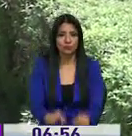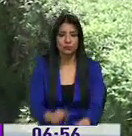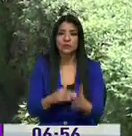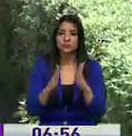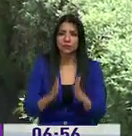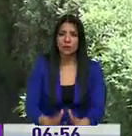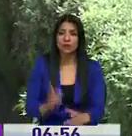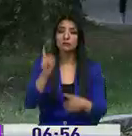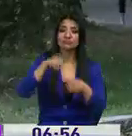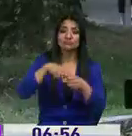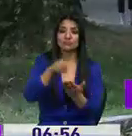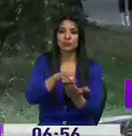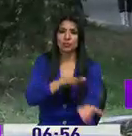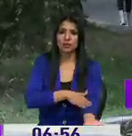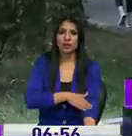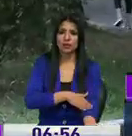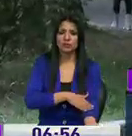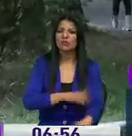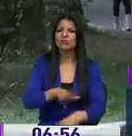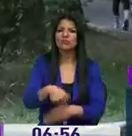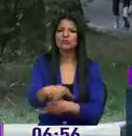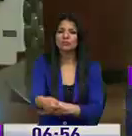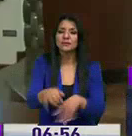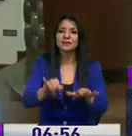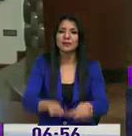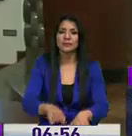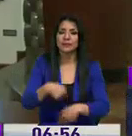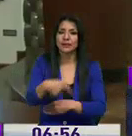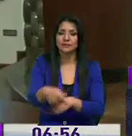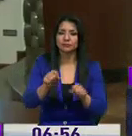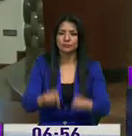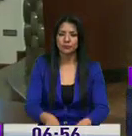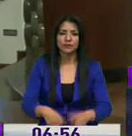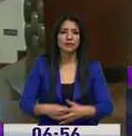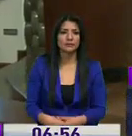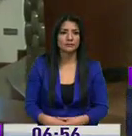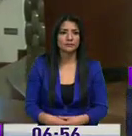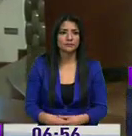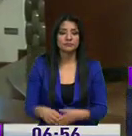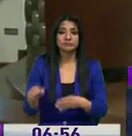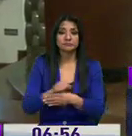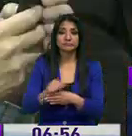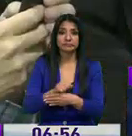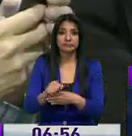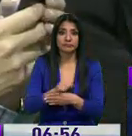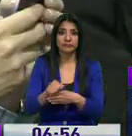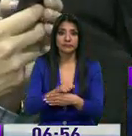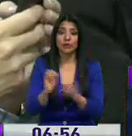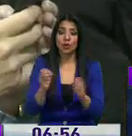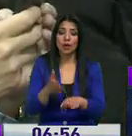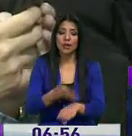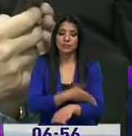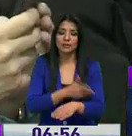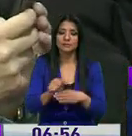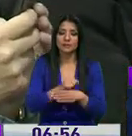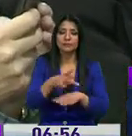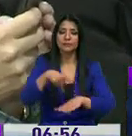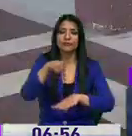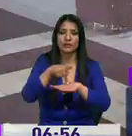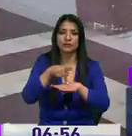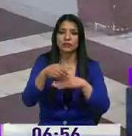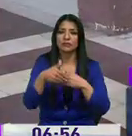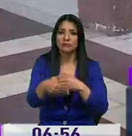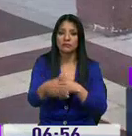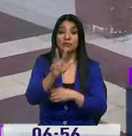acceder al proyecto a partir del segundo semestre las modalidades son pasantías y prácticas preprofesionales que pueden